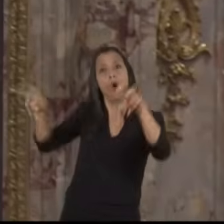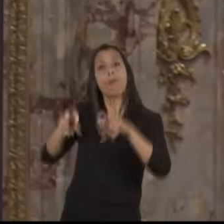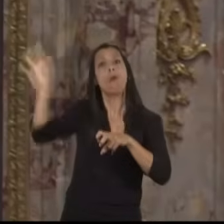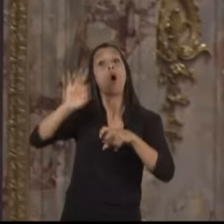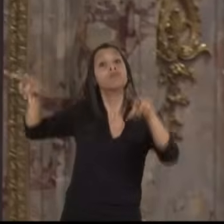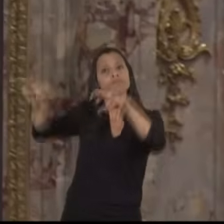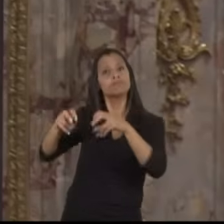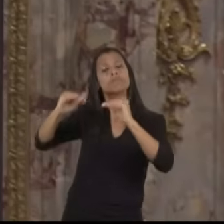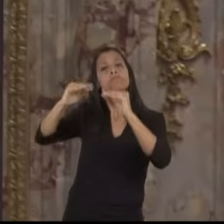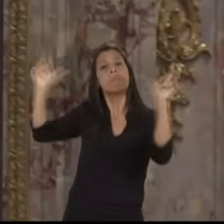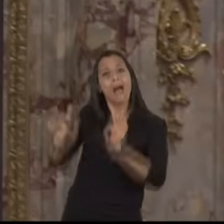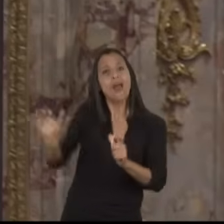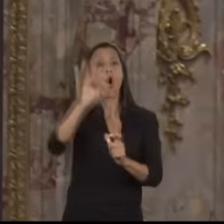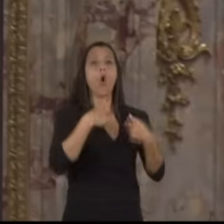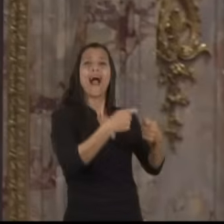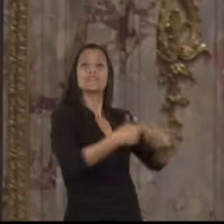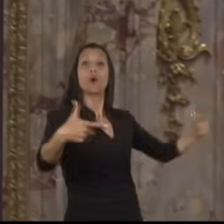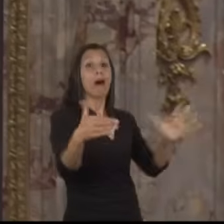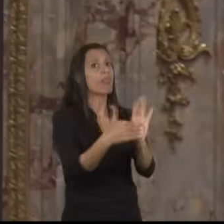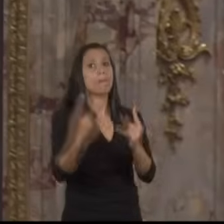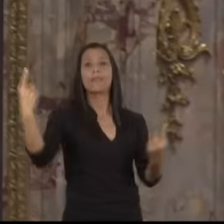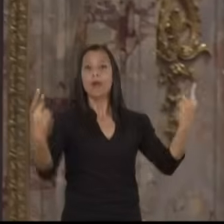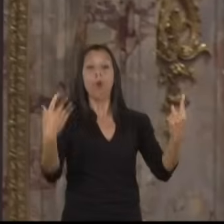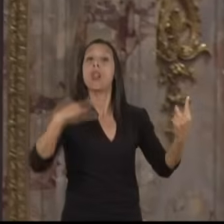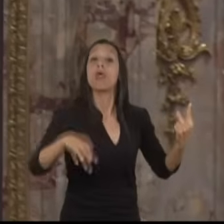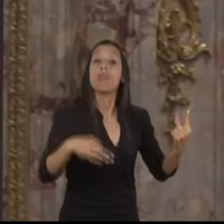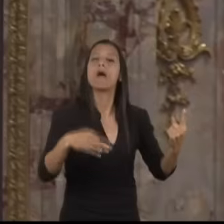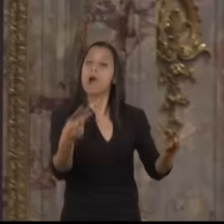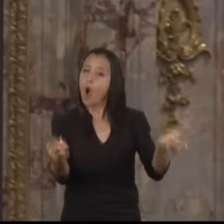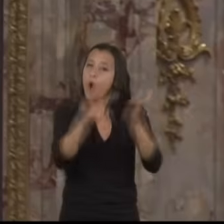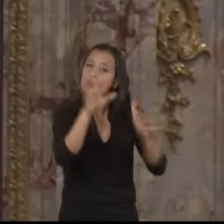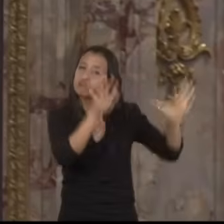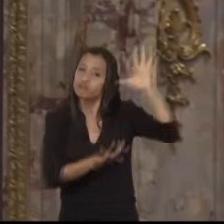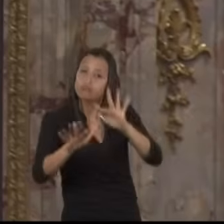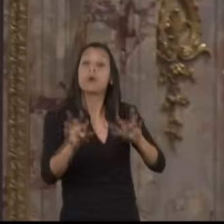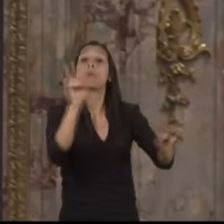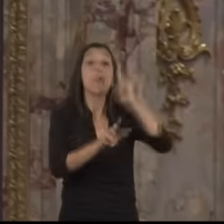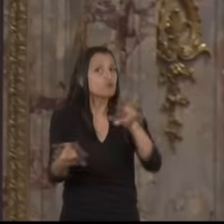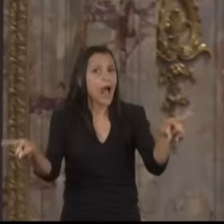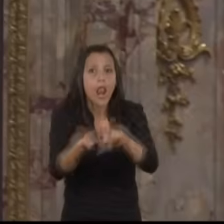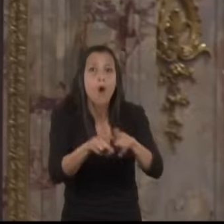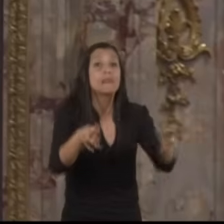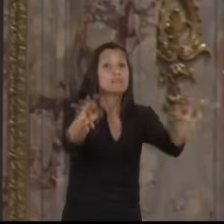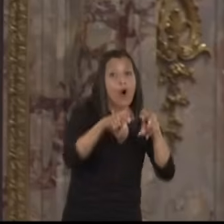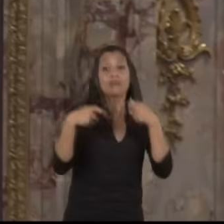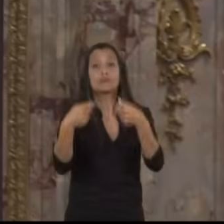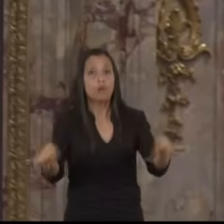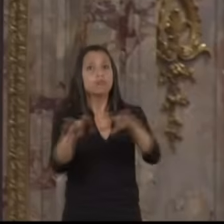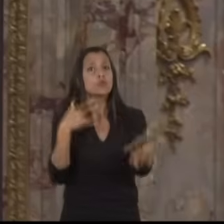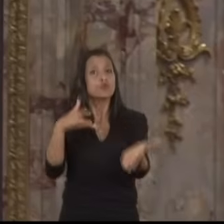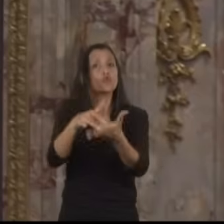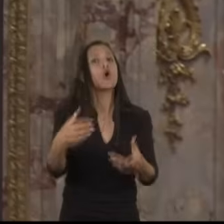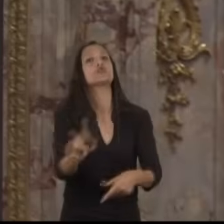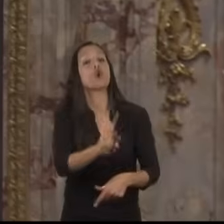los gastos superan a lo previsto, se deberán ajustar partidas para mantener el equilibrio fiscal.